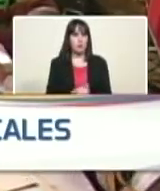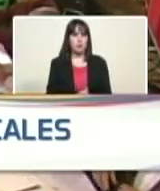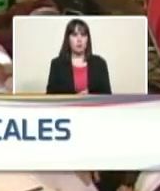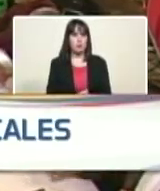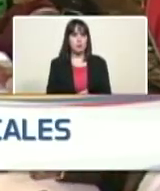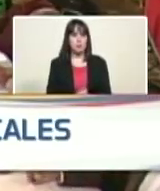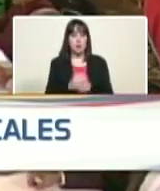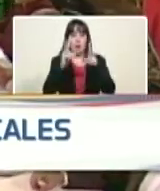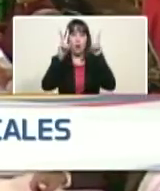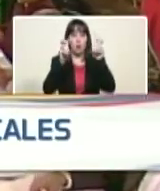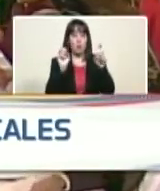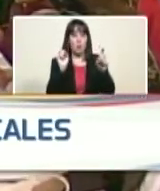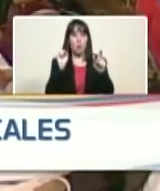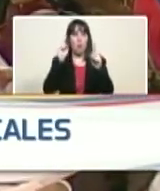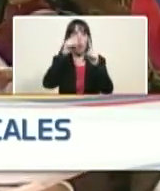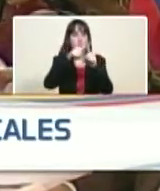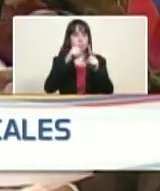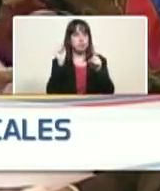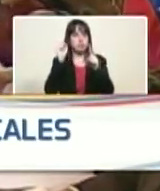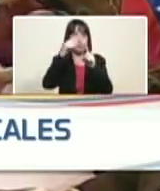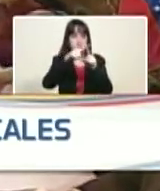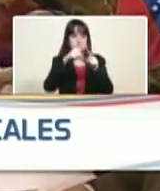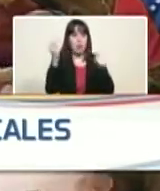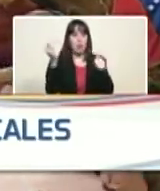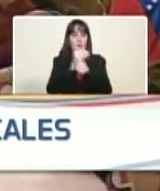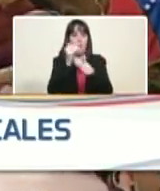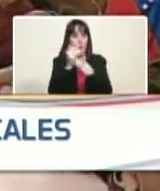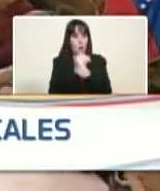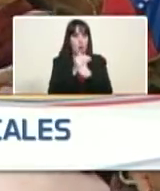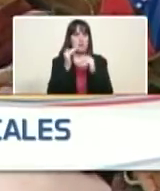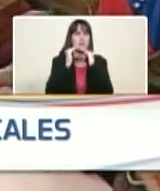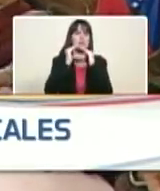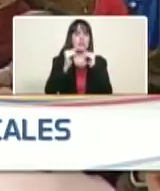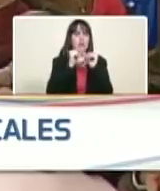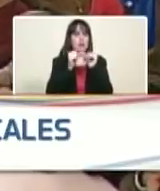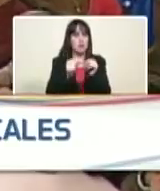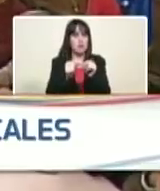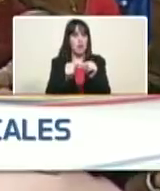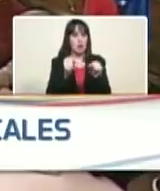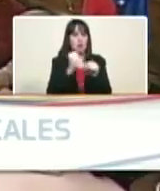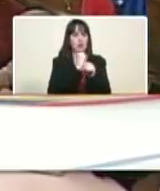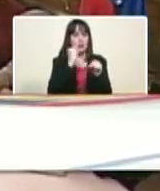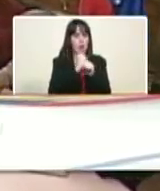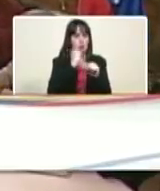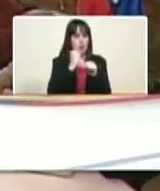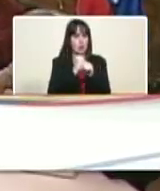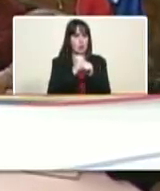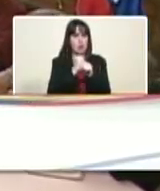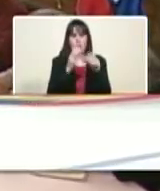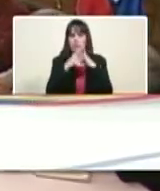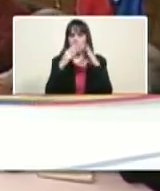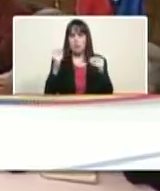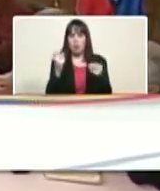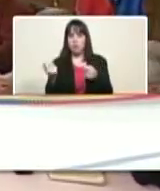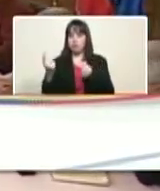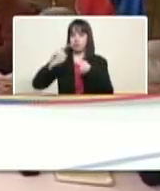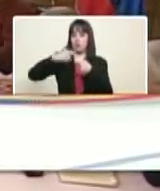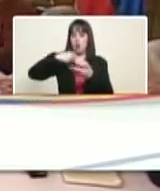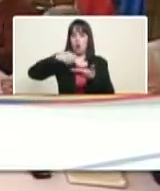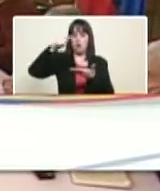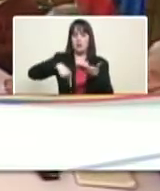en los nuevos objetivos, en estabilizar con los trabajadores todas sus contrataciones